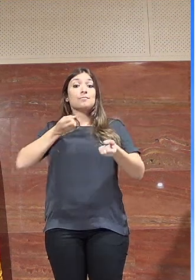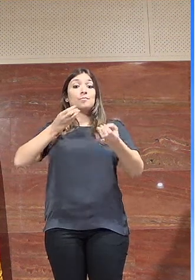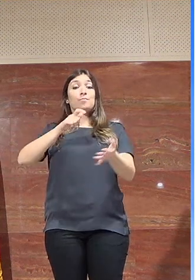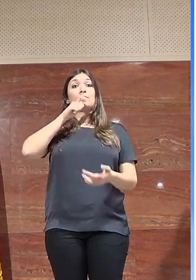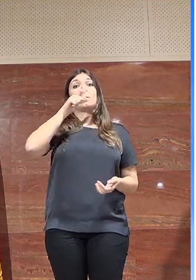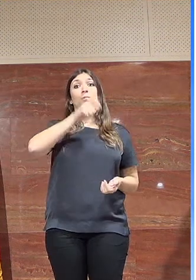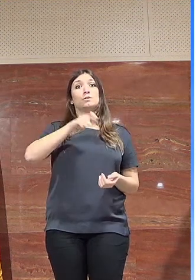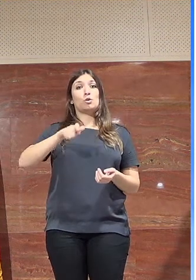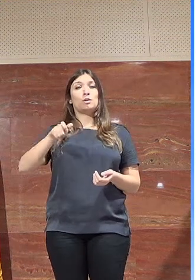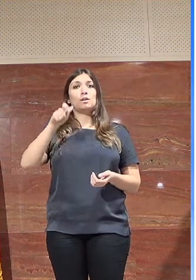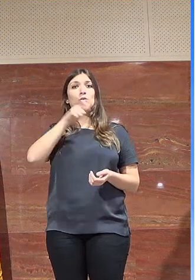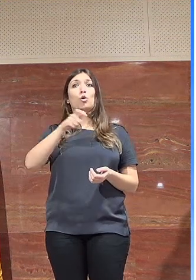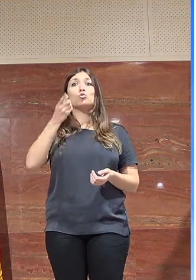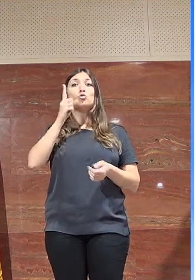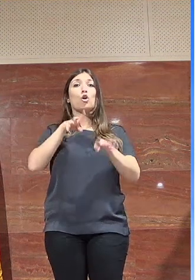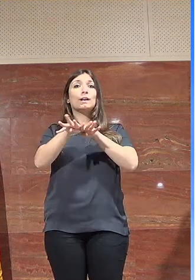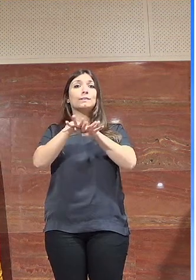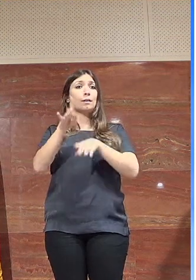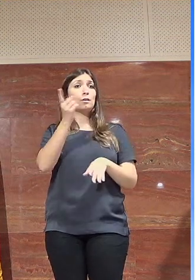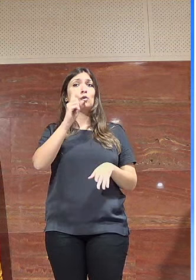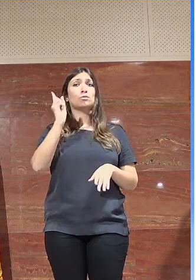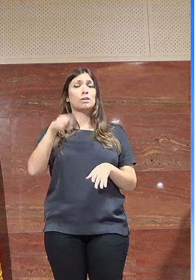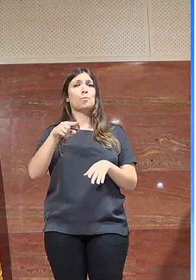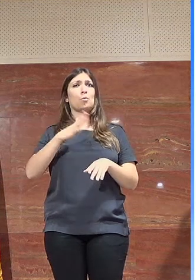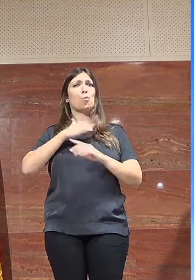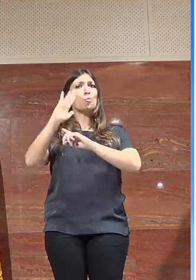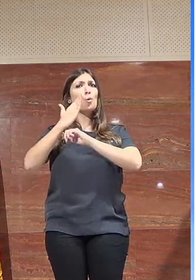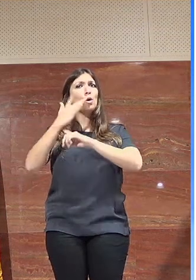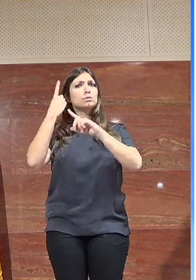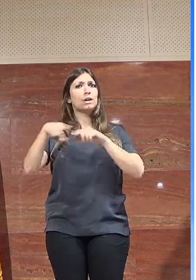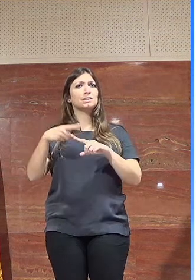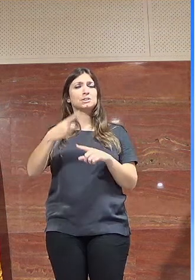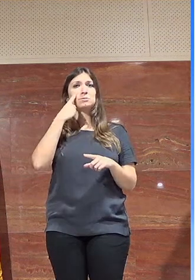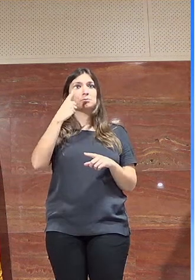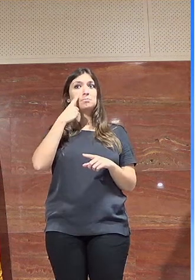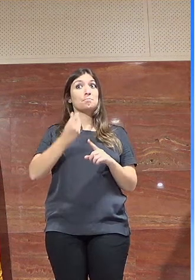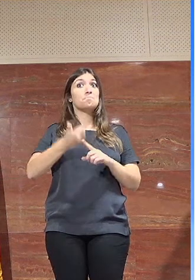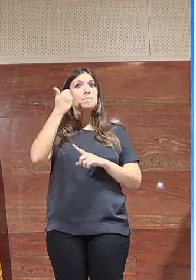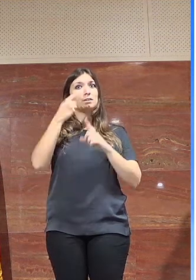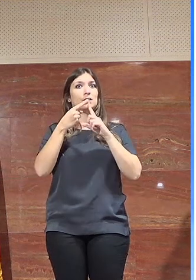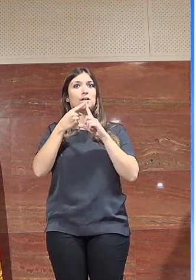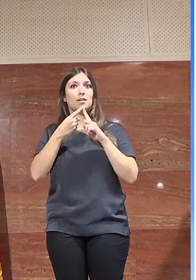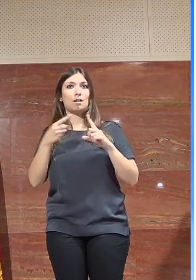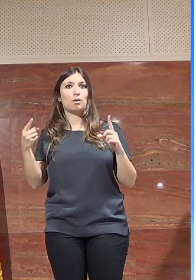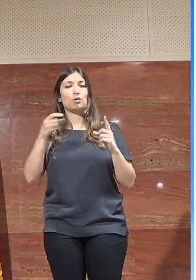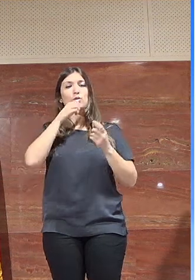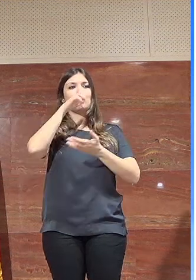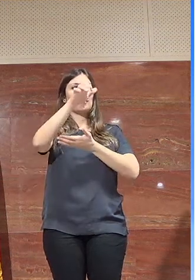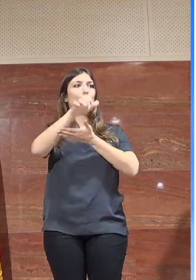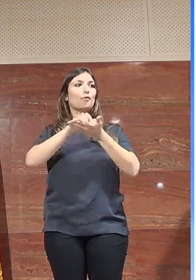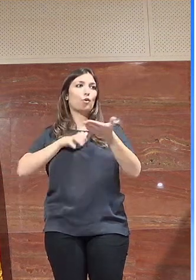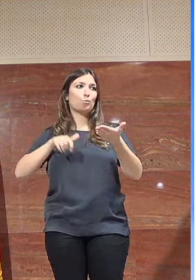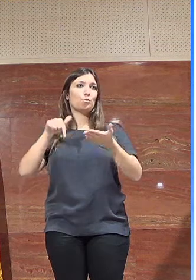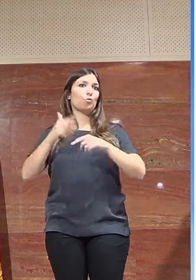personas, que no solo se limitan a criticar, sino que también pues, aportan una serie de propuestas que veréis que es casi la parte más larga del informe